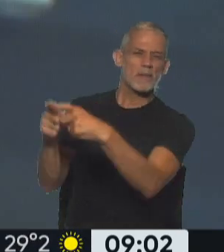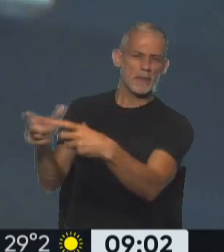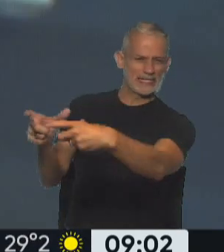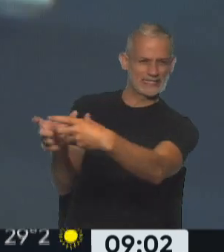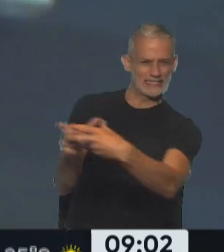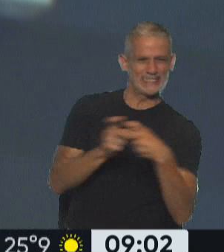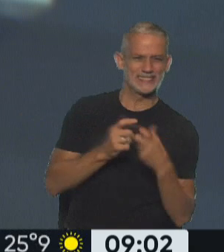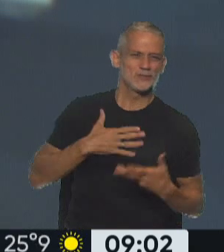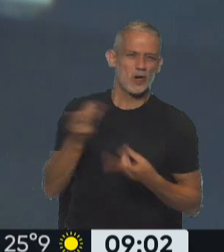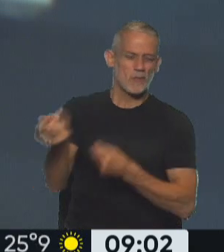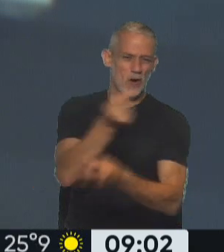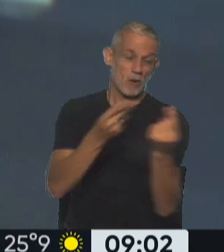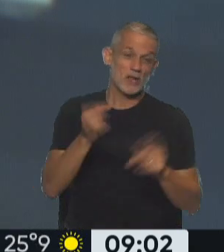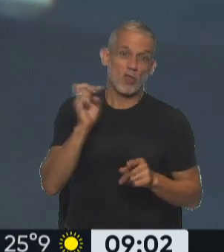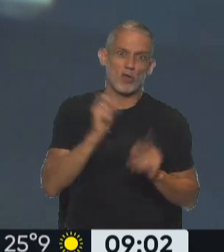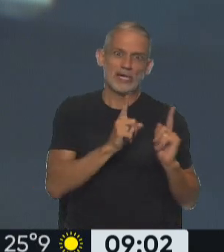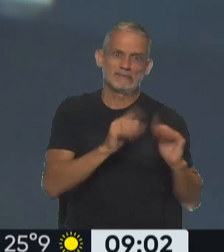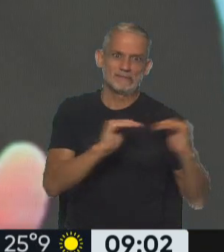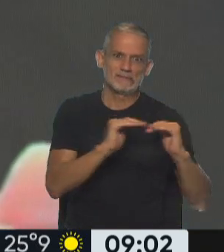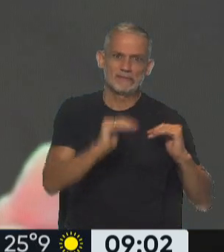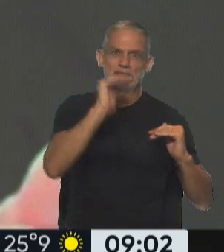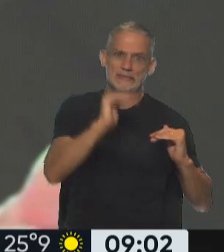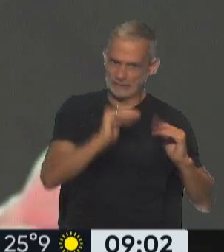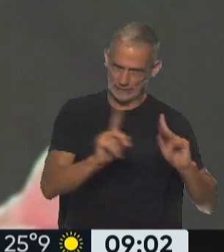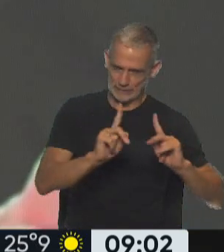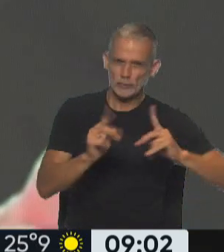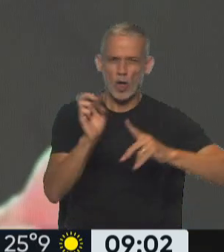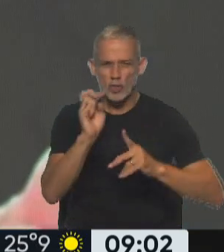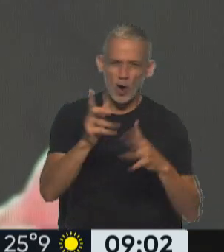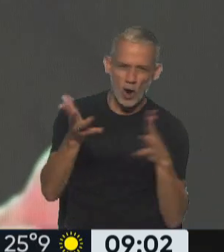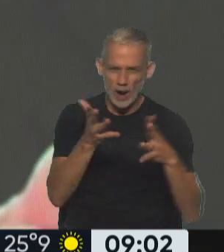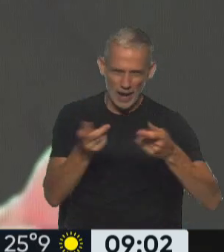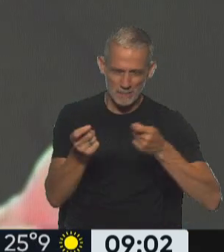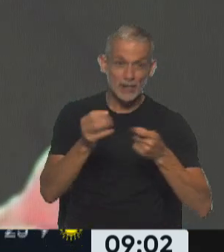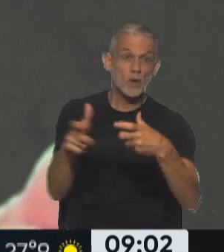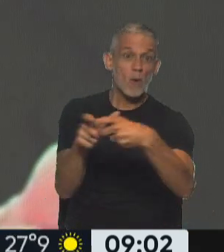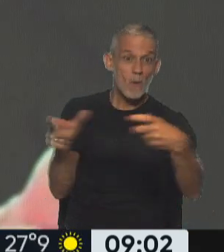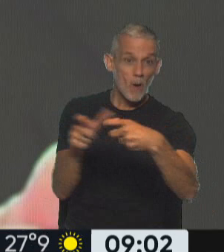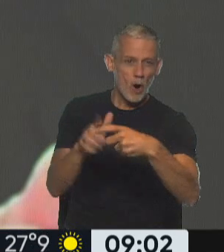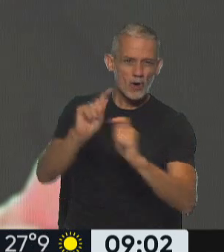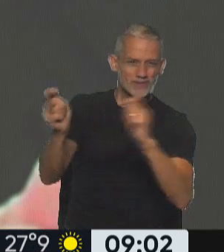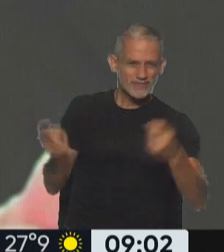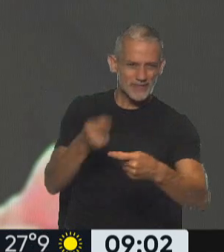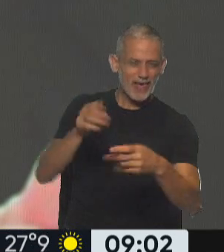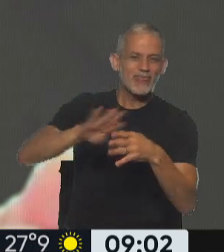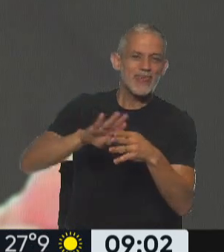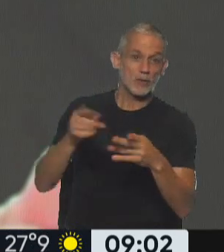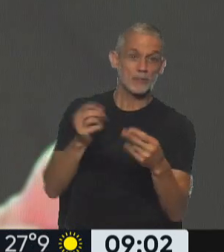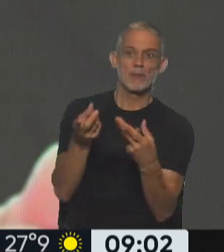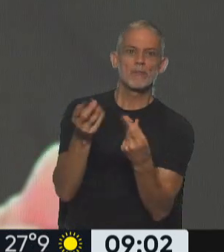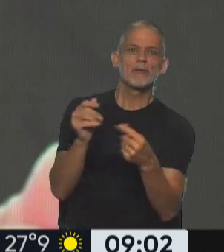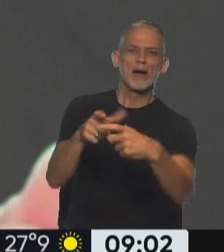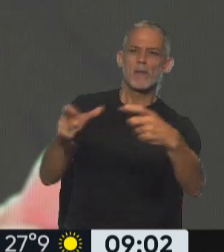también mantener al dólar quieto. Mantener al dólar calmo, exactamente, porque estos bonos, ¿sí?, que el Estado compra,